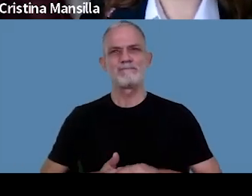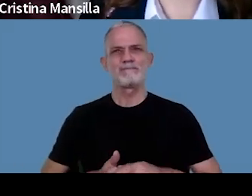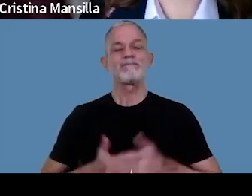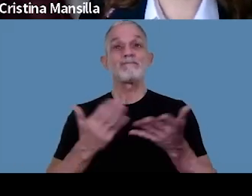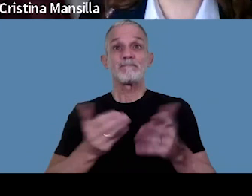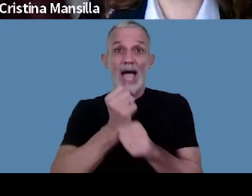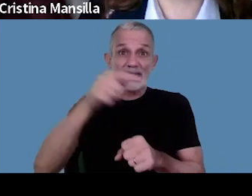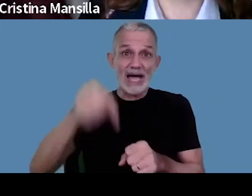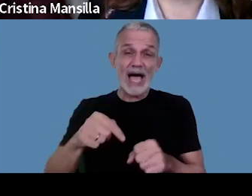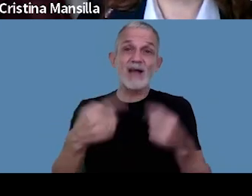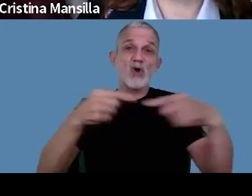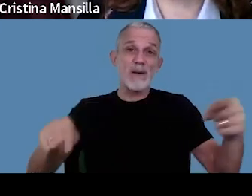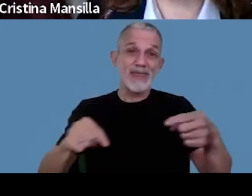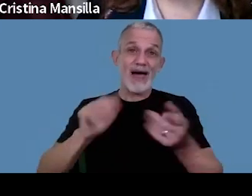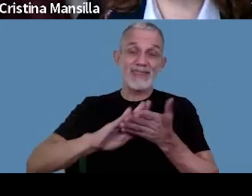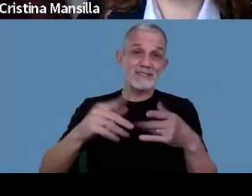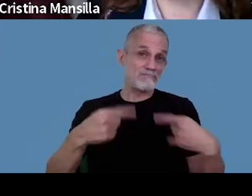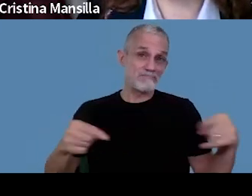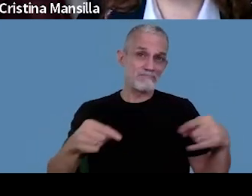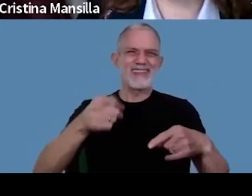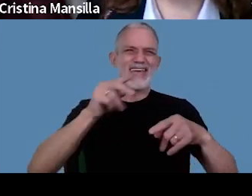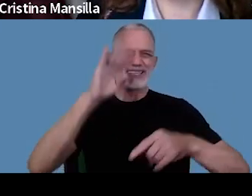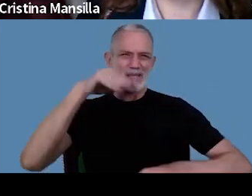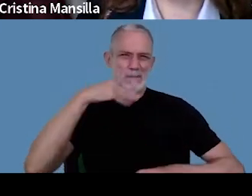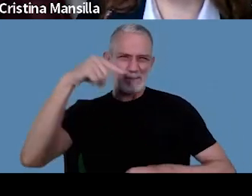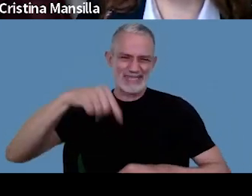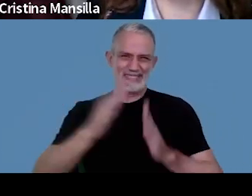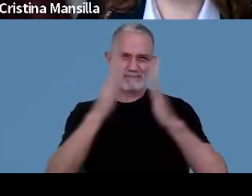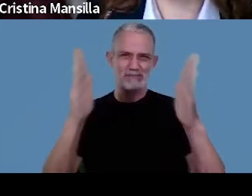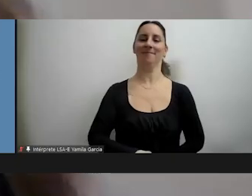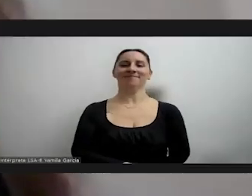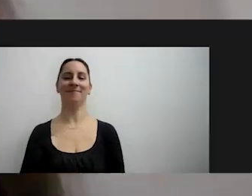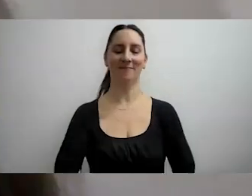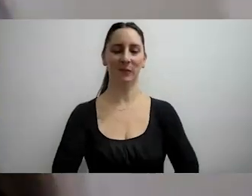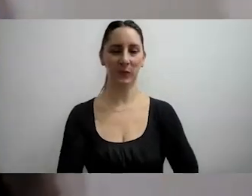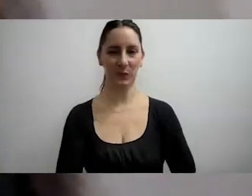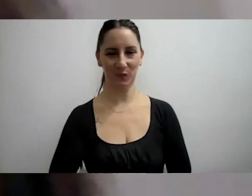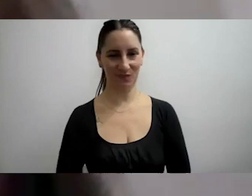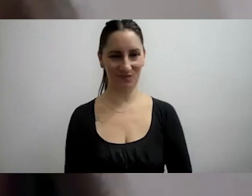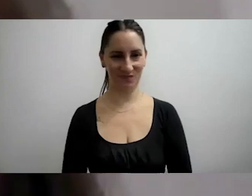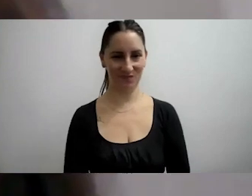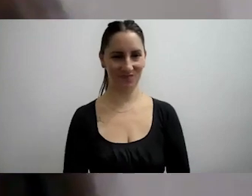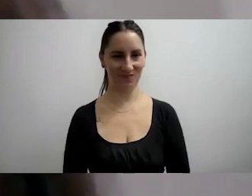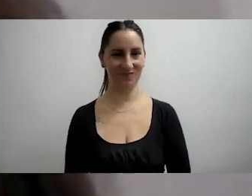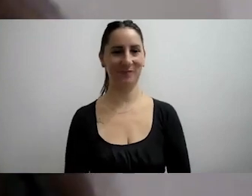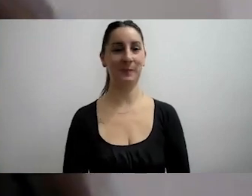acá las novedades de este mes. Desde ya, muchísimas gracias.